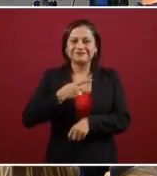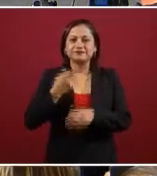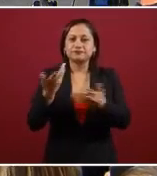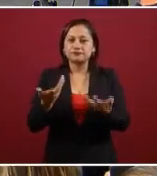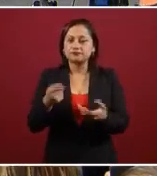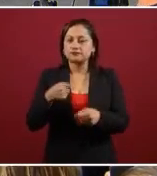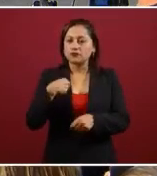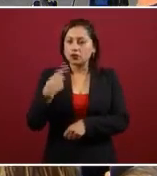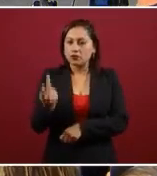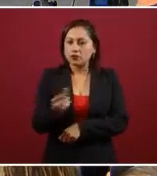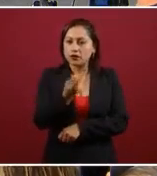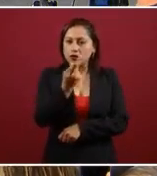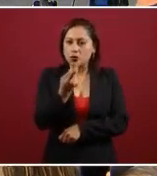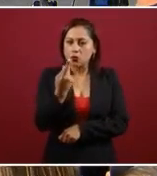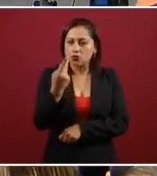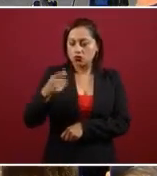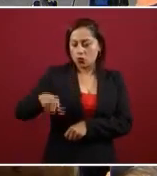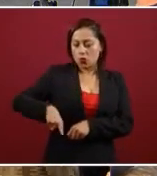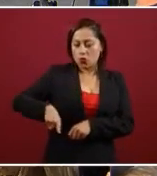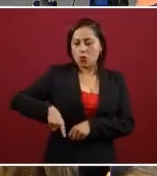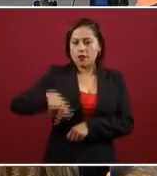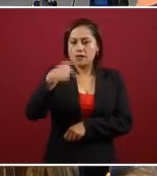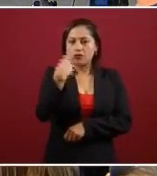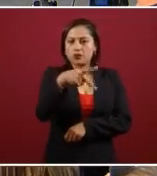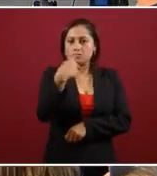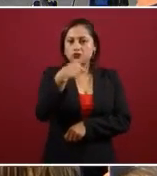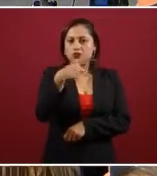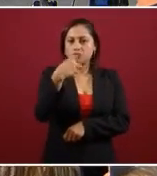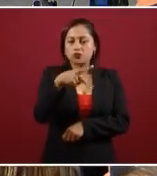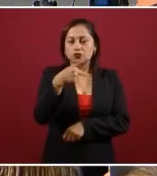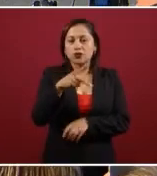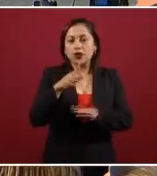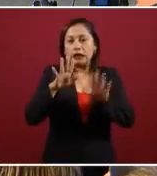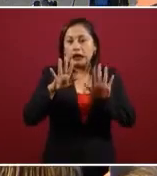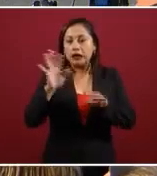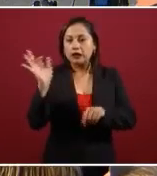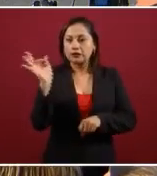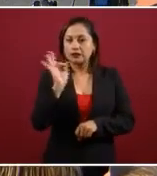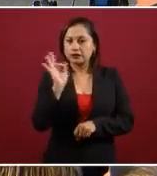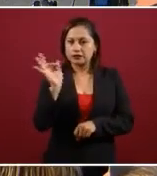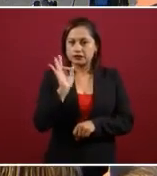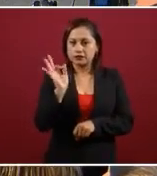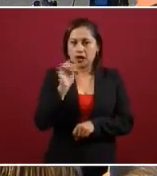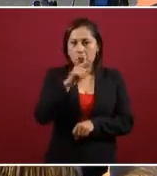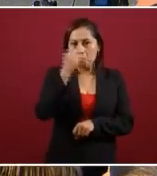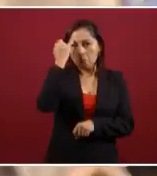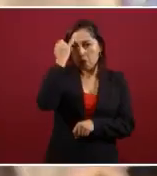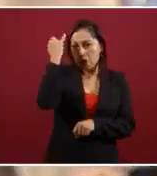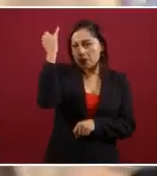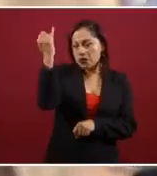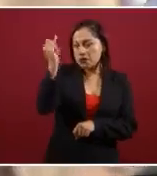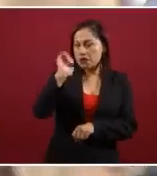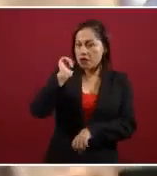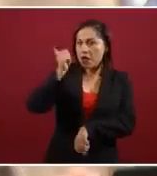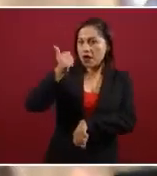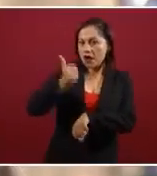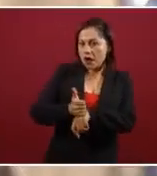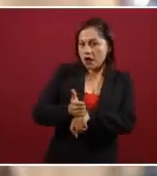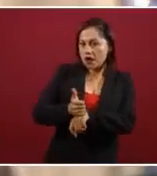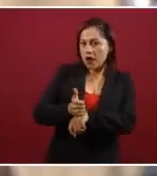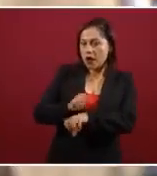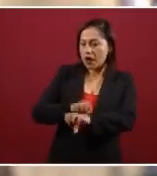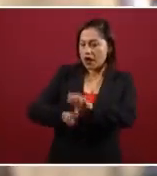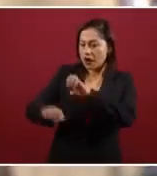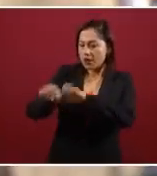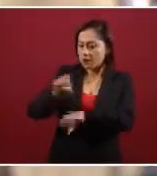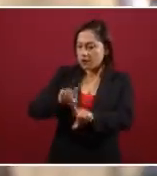gobierno promueva, llamémosle que sea hasta en el buen sentido, obligatorio que todo tipo de empresario, bueno,